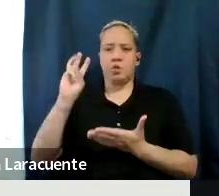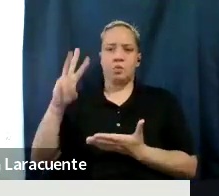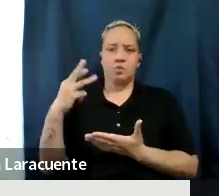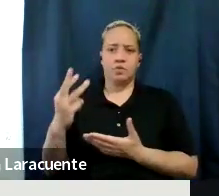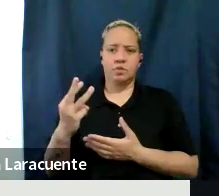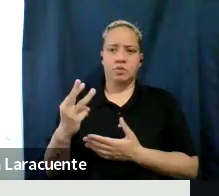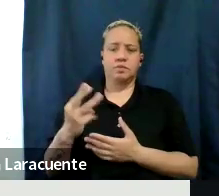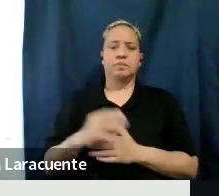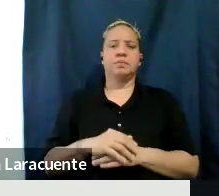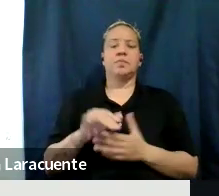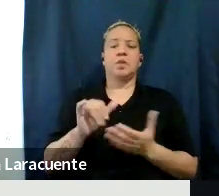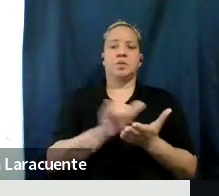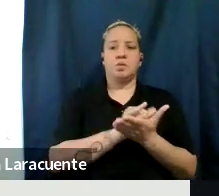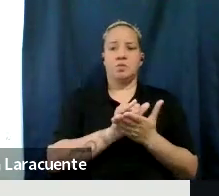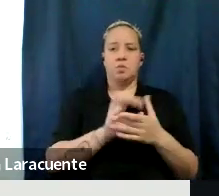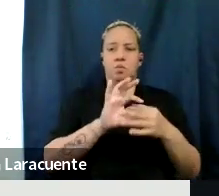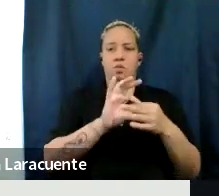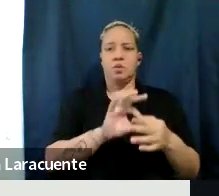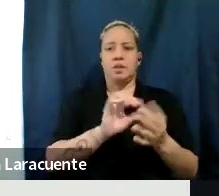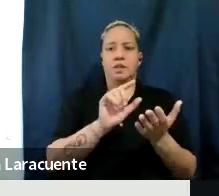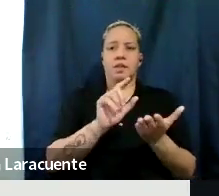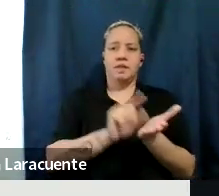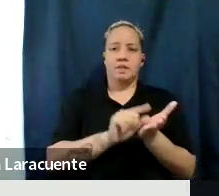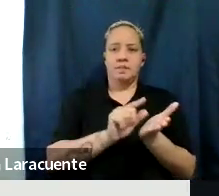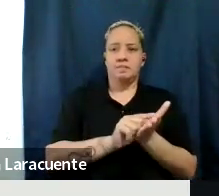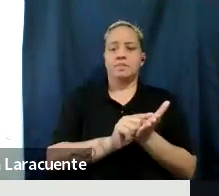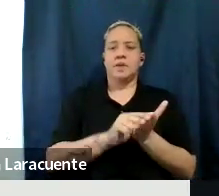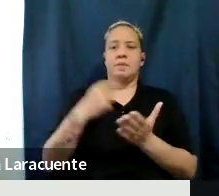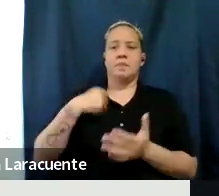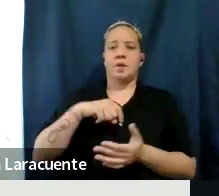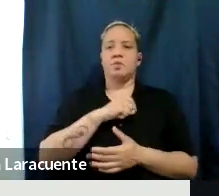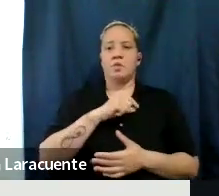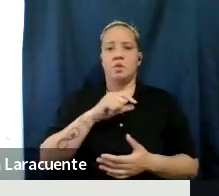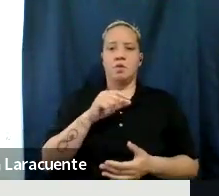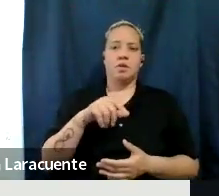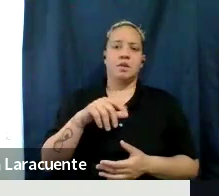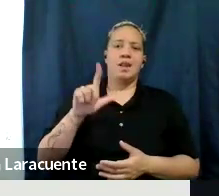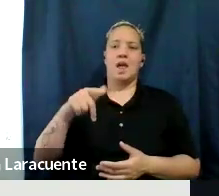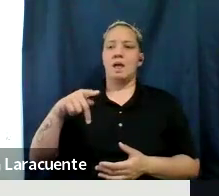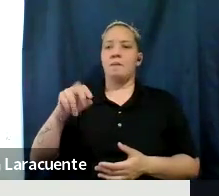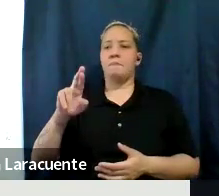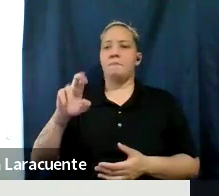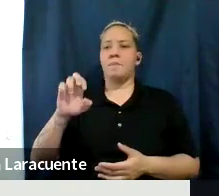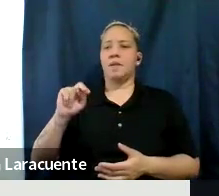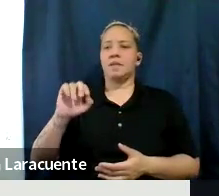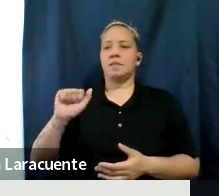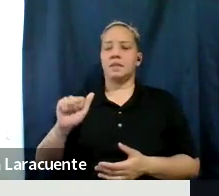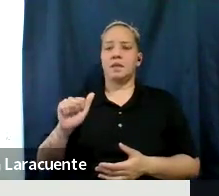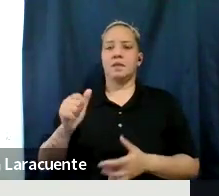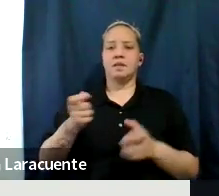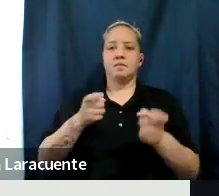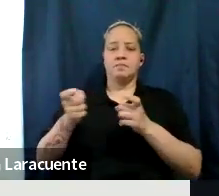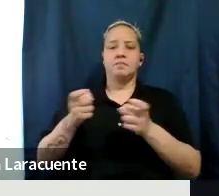Nueva York conectan con el diario español La Prensa, que dirigía el hermano de Zenobia Camprubí,